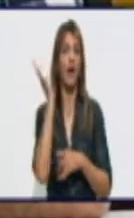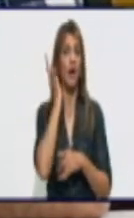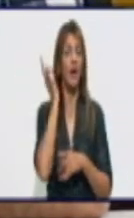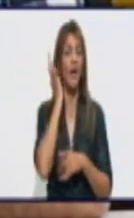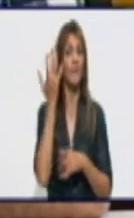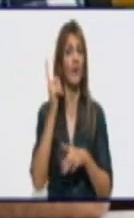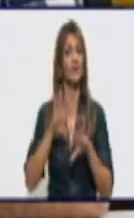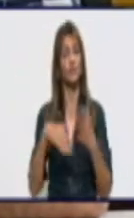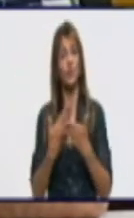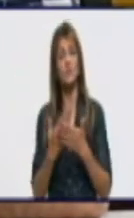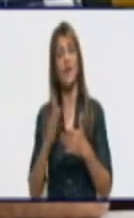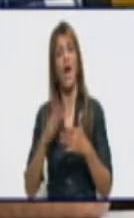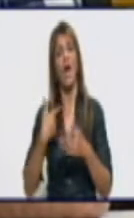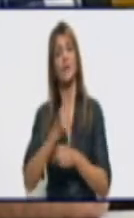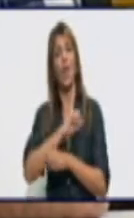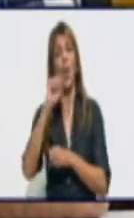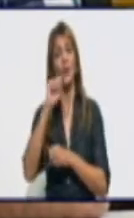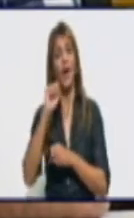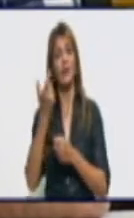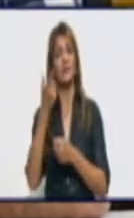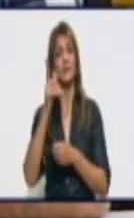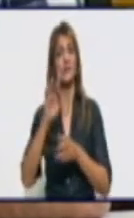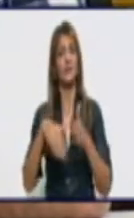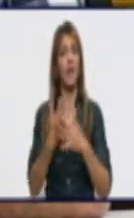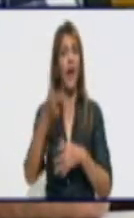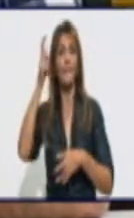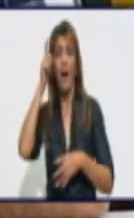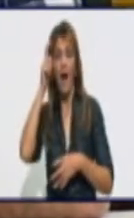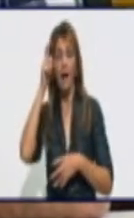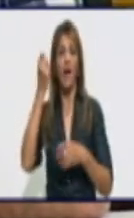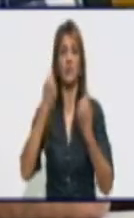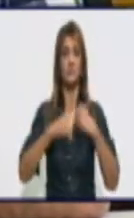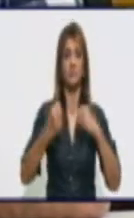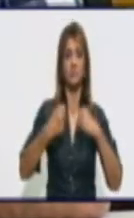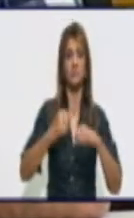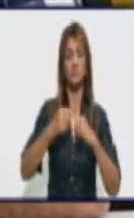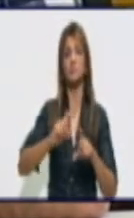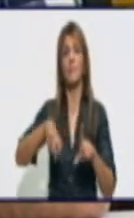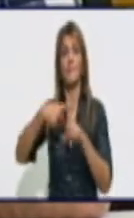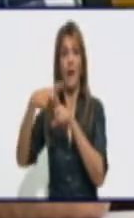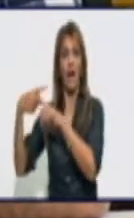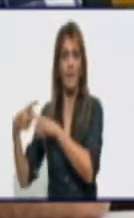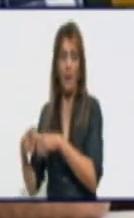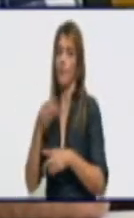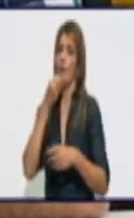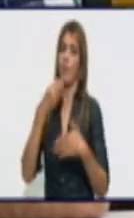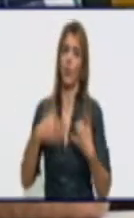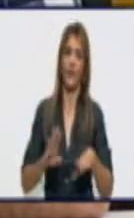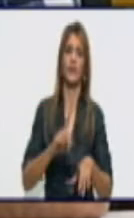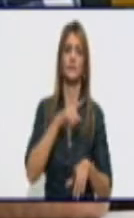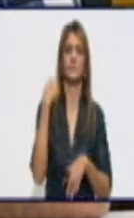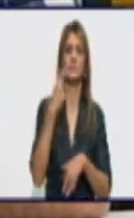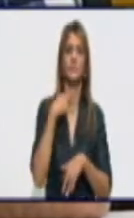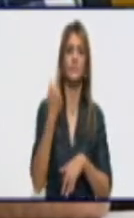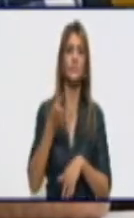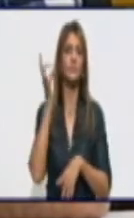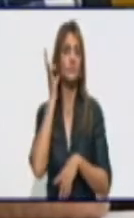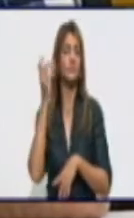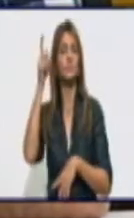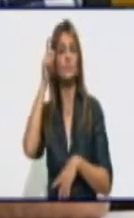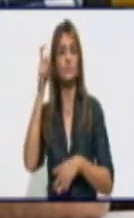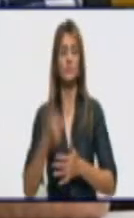índice de nacimiento para que a mediano plazo pueda haber más carne. El campesino o el productor, incluyendo del Estado, que en el 2020, en